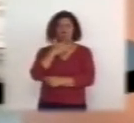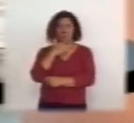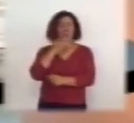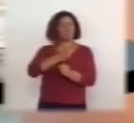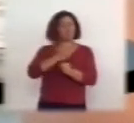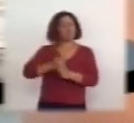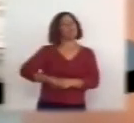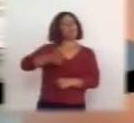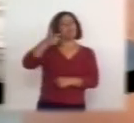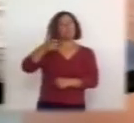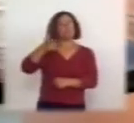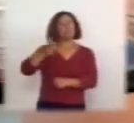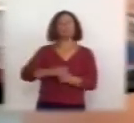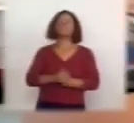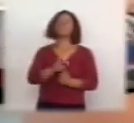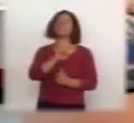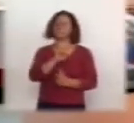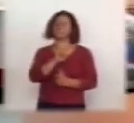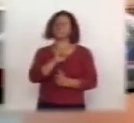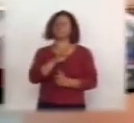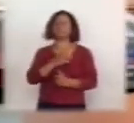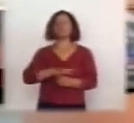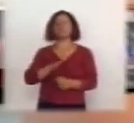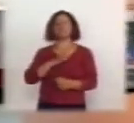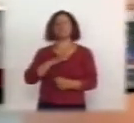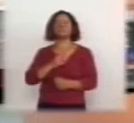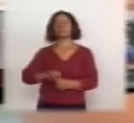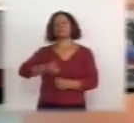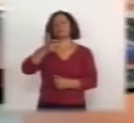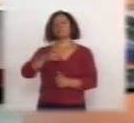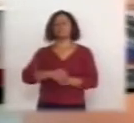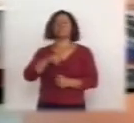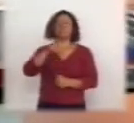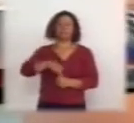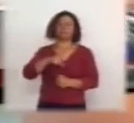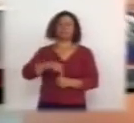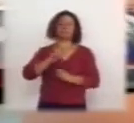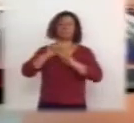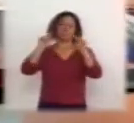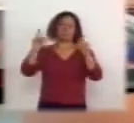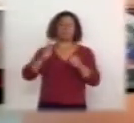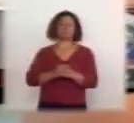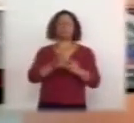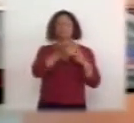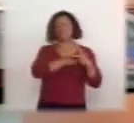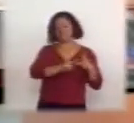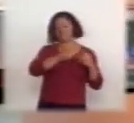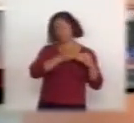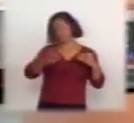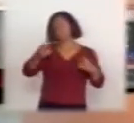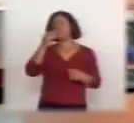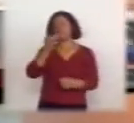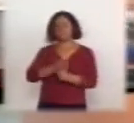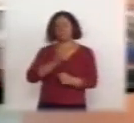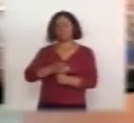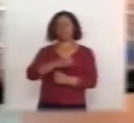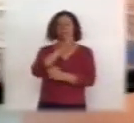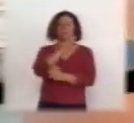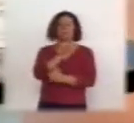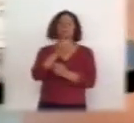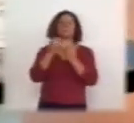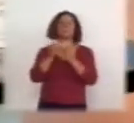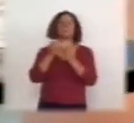Moctezuma? Sí, es la primera ocasión que se realiza el Elite Torino aquí en Tlaxcala. Uh-huh. Es la primera. Arrancamos con el cereal de varios